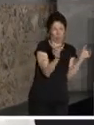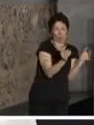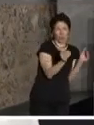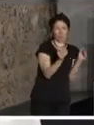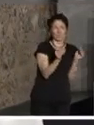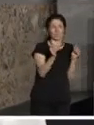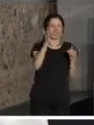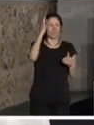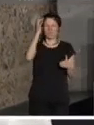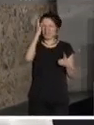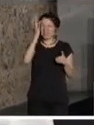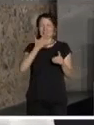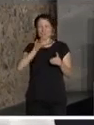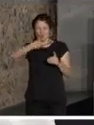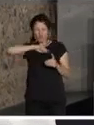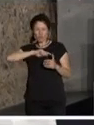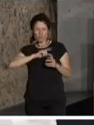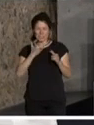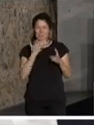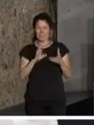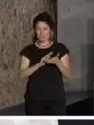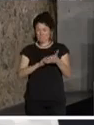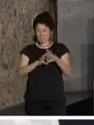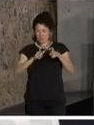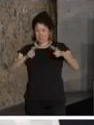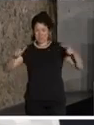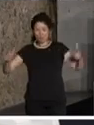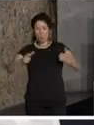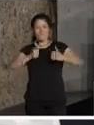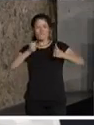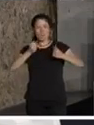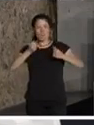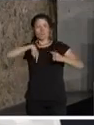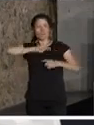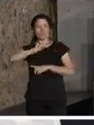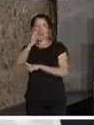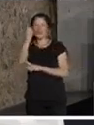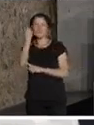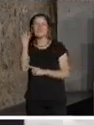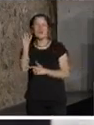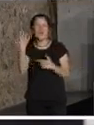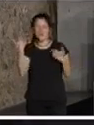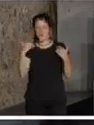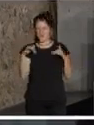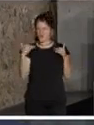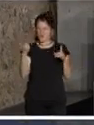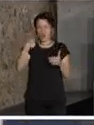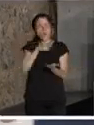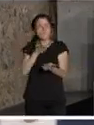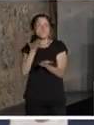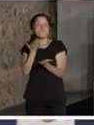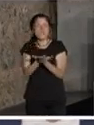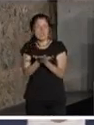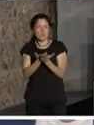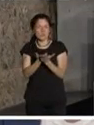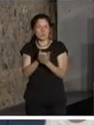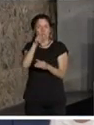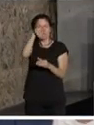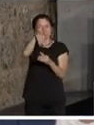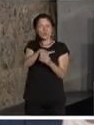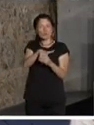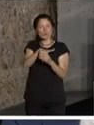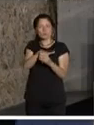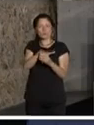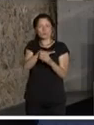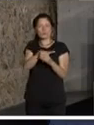imaginaros lo que podemos conseguir con más fuerza Os pido Os pido que votéis